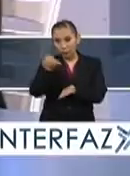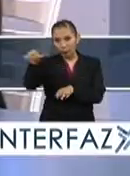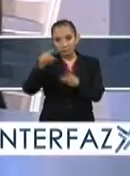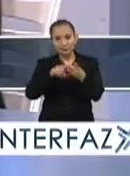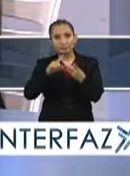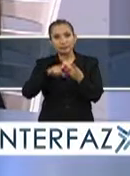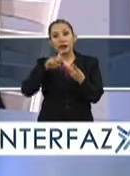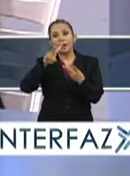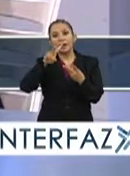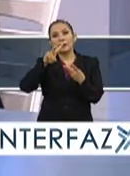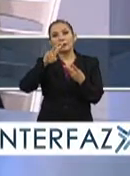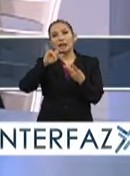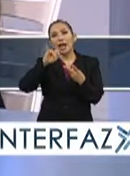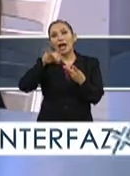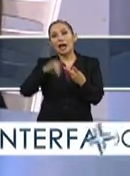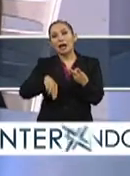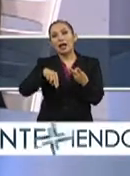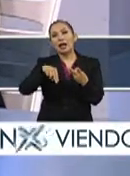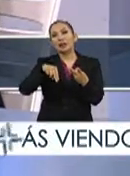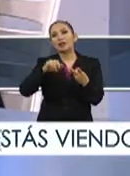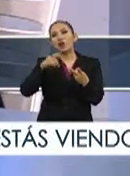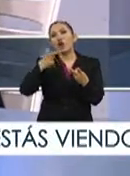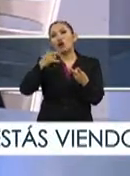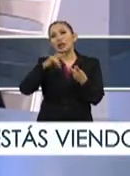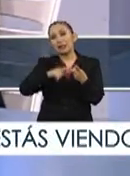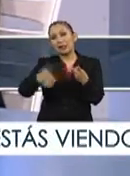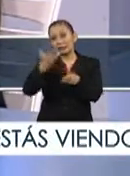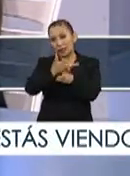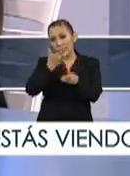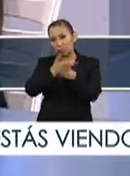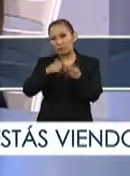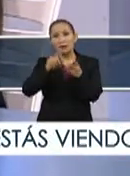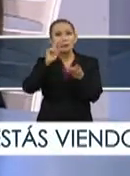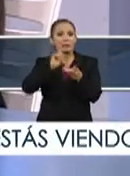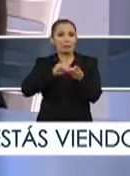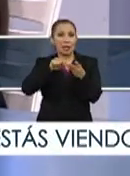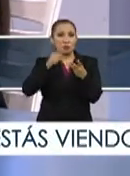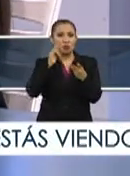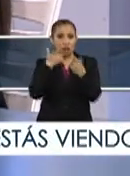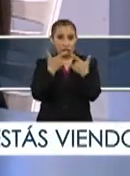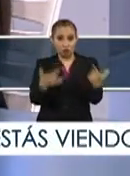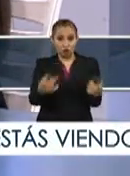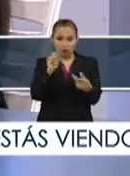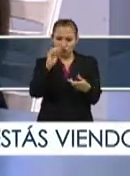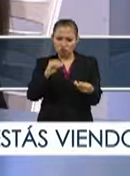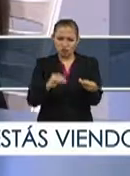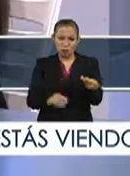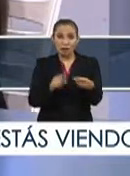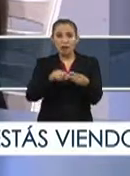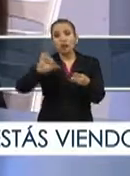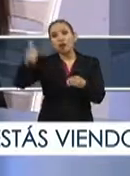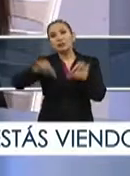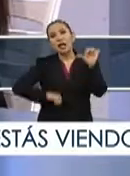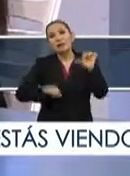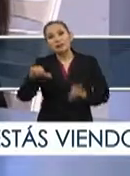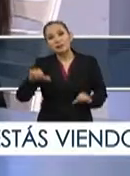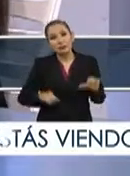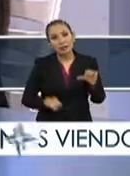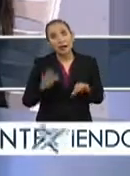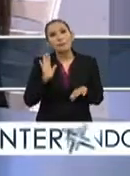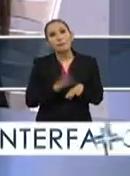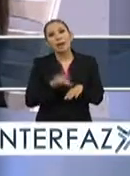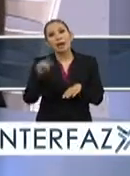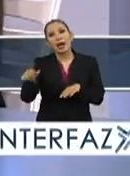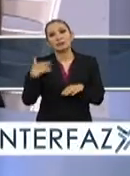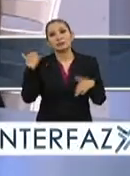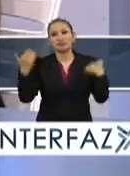a Vivian Gornick de los Estados Unidos, Leah Davis, también la gran cuentista norteamericana. Y luego tenemos algunas actividades más,